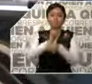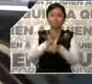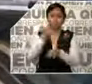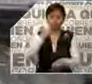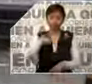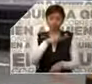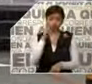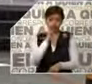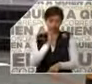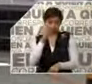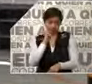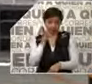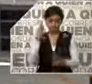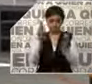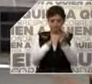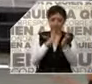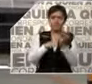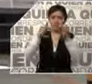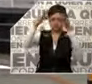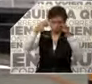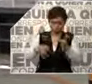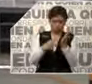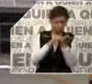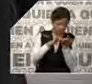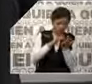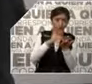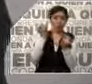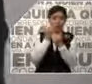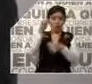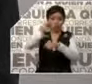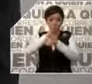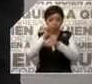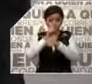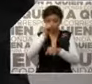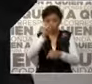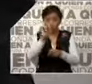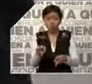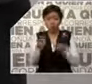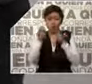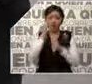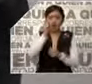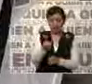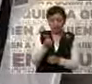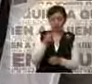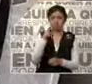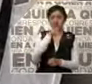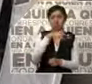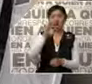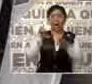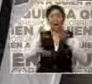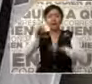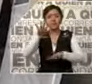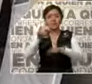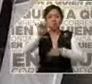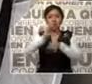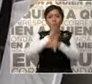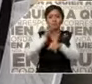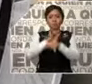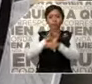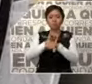verificar que tenga los papeles correctos y que el vehículo no tenga una procedencia ilícita. ¿Qué quiere decir esto? Que muchas veces son vehículos que